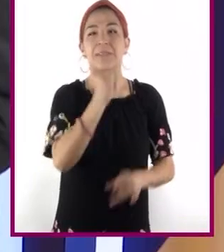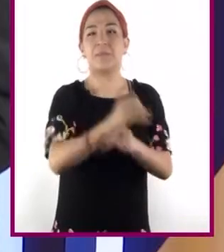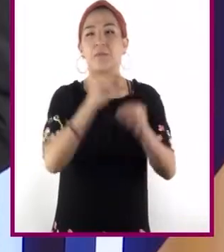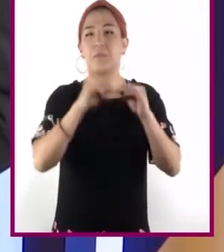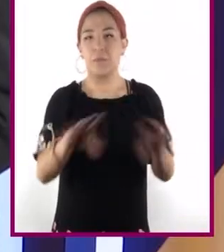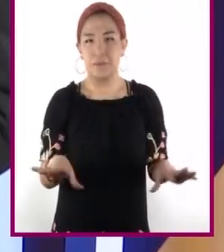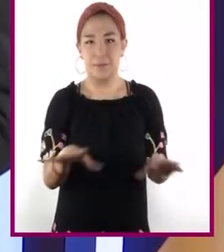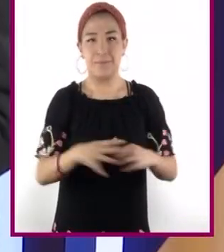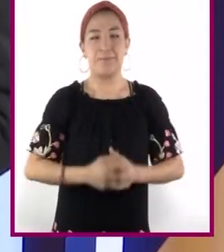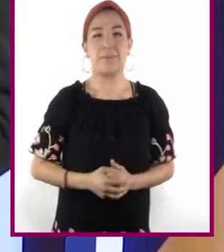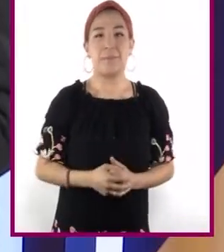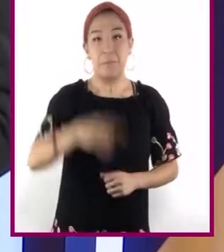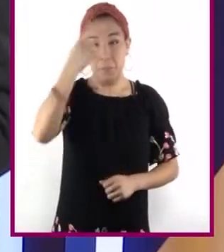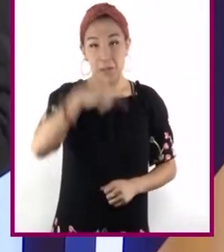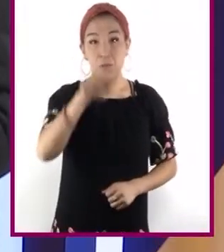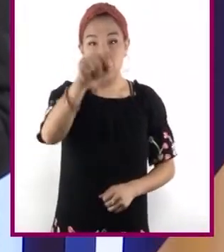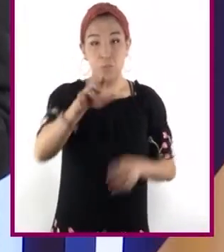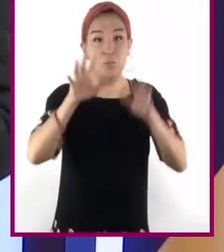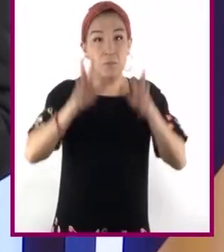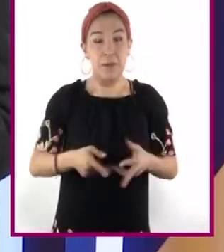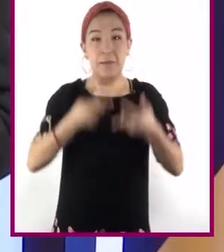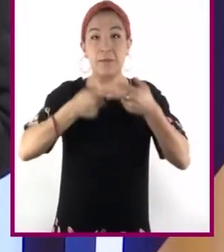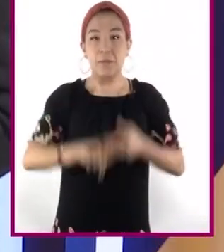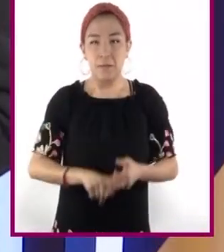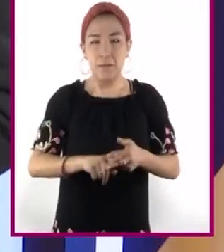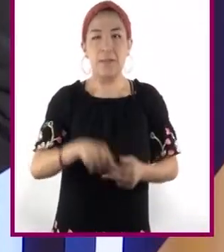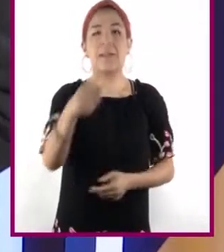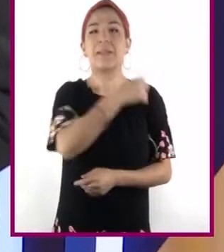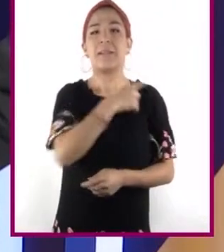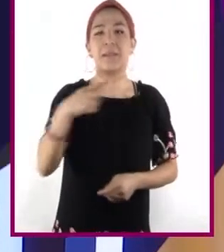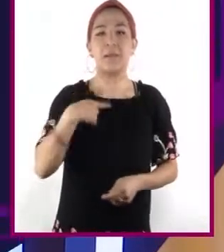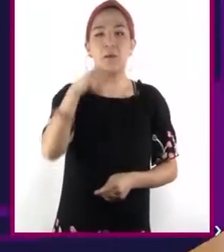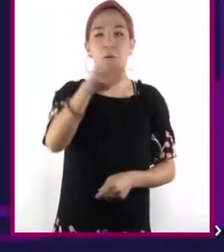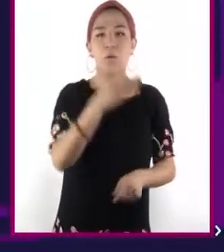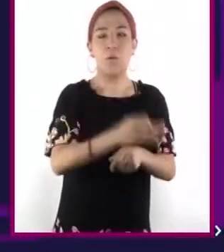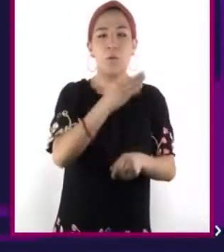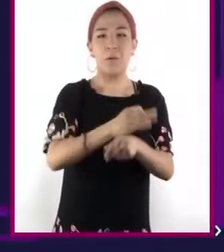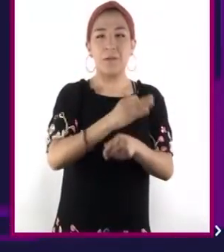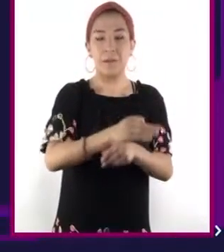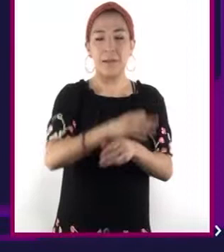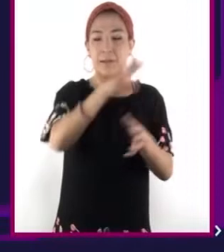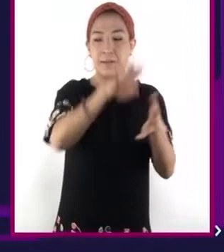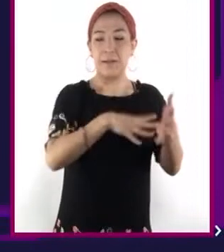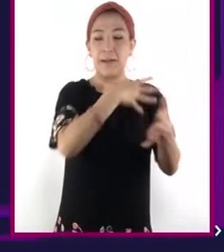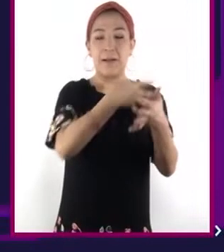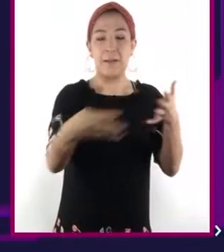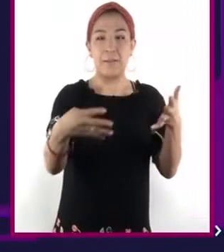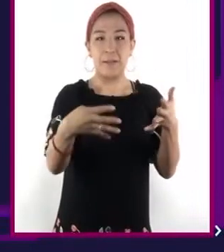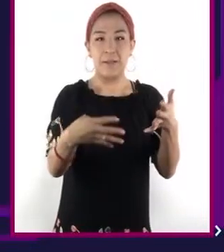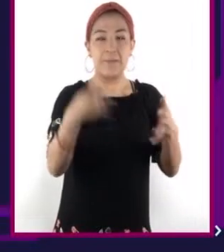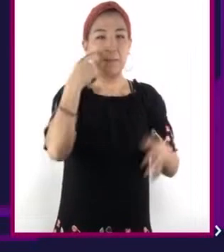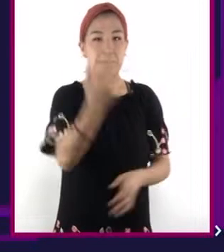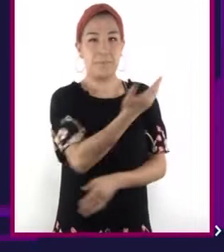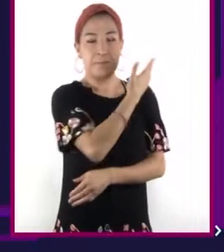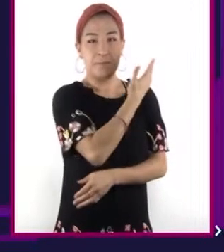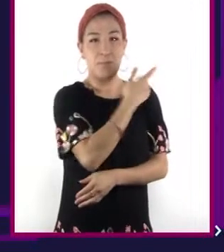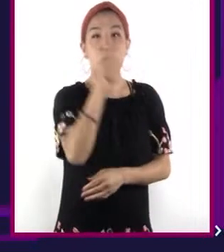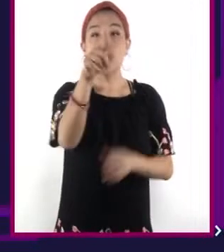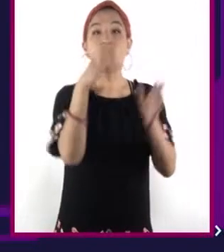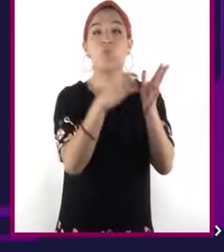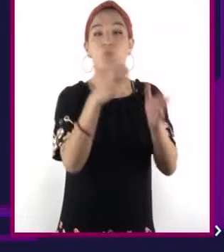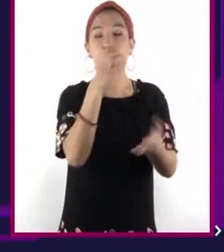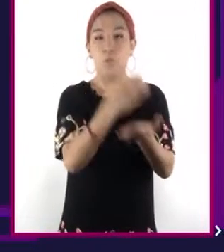cuestión. Para comenzar, consideren la tabla que se muestra y anótenla en su